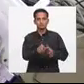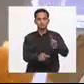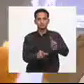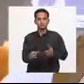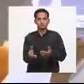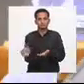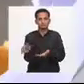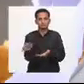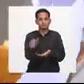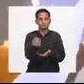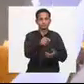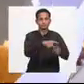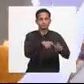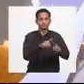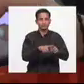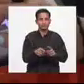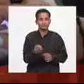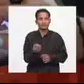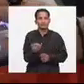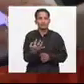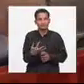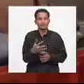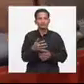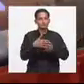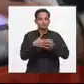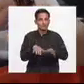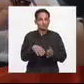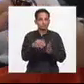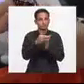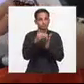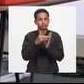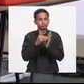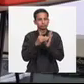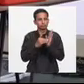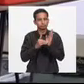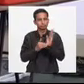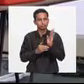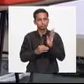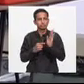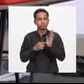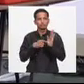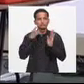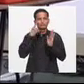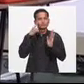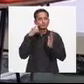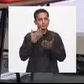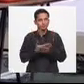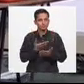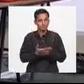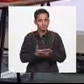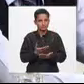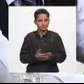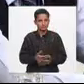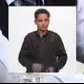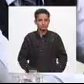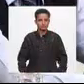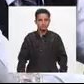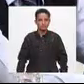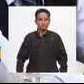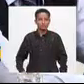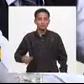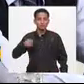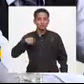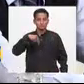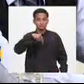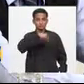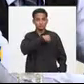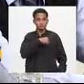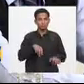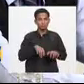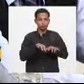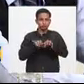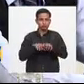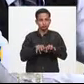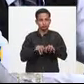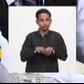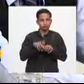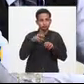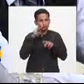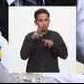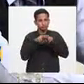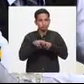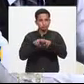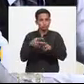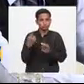etapas de ingreso de datos fueron las más detalladas la función de los digitadores